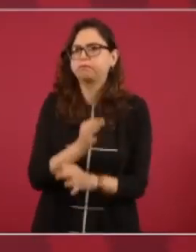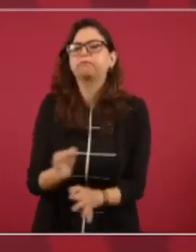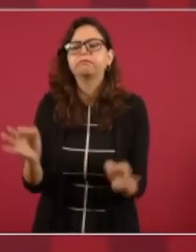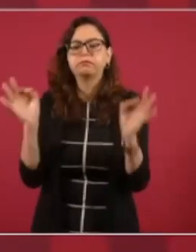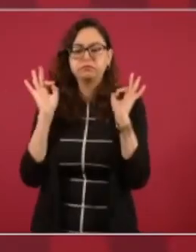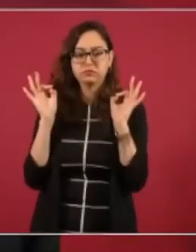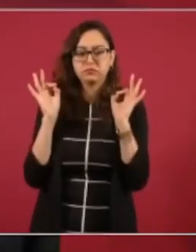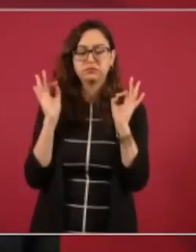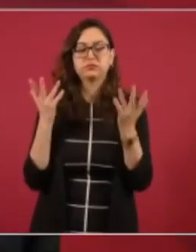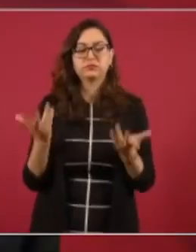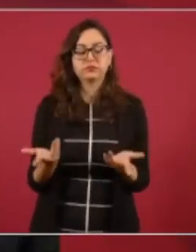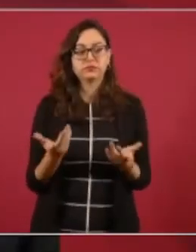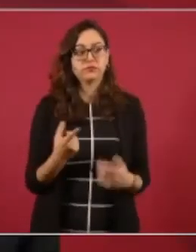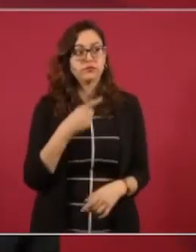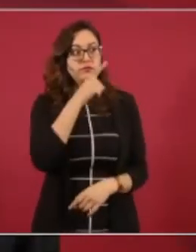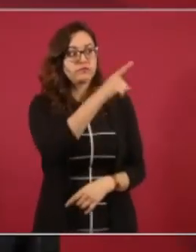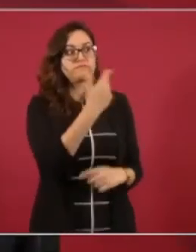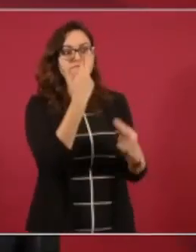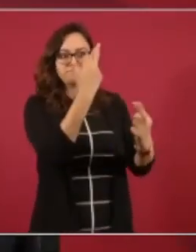soberanía,